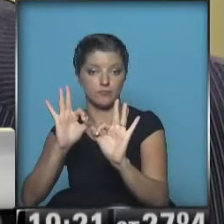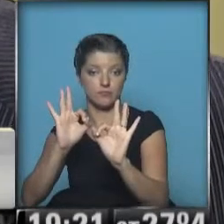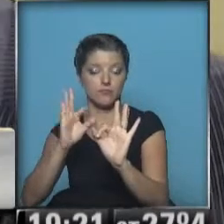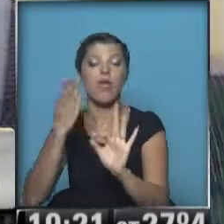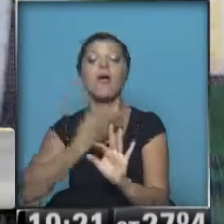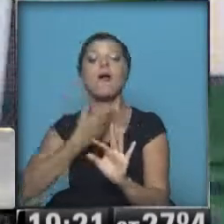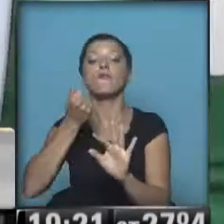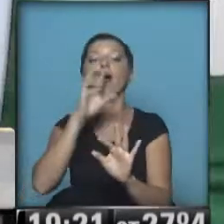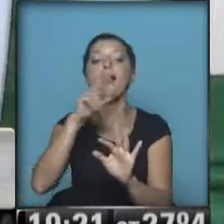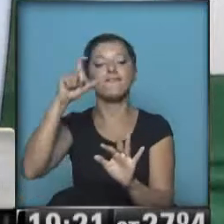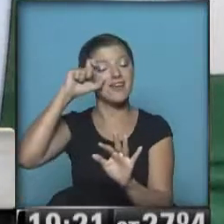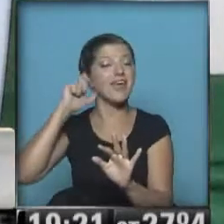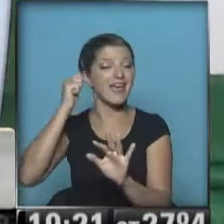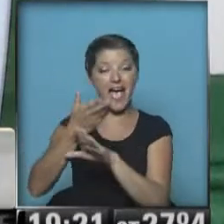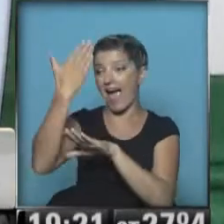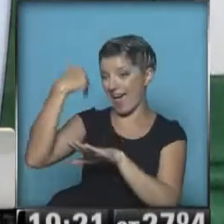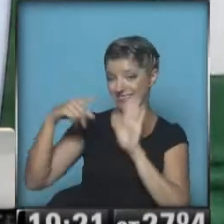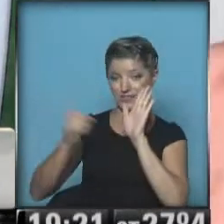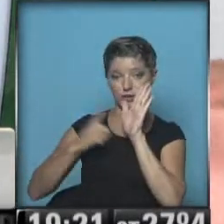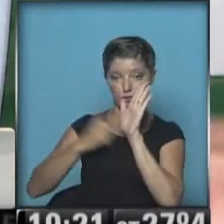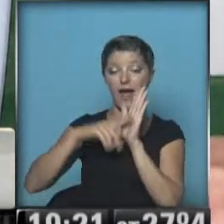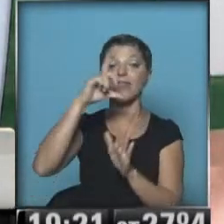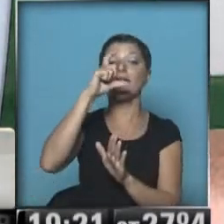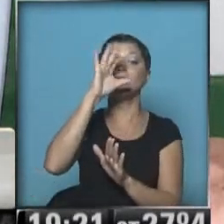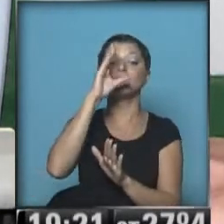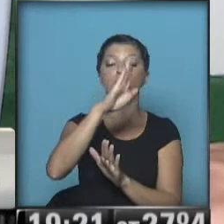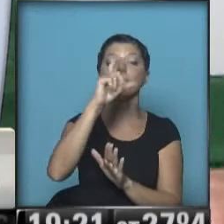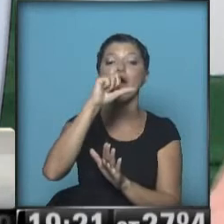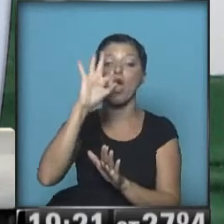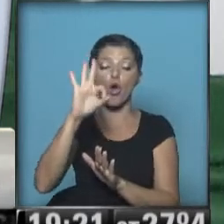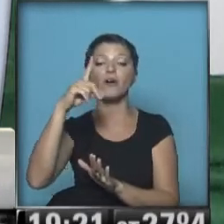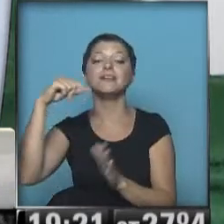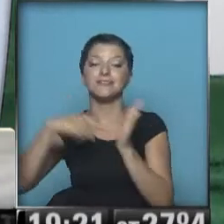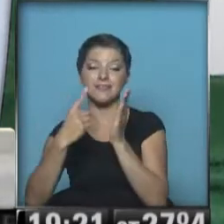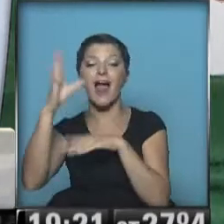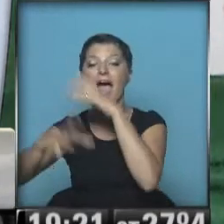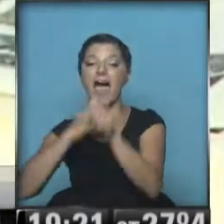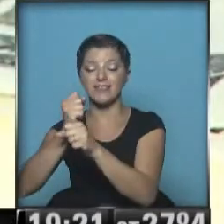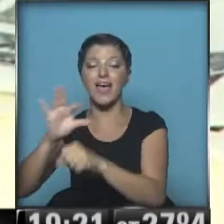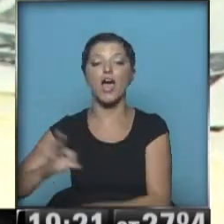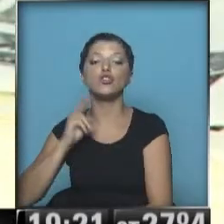Fábrega, anterior titular del Central, hasta el año 2019.